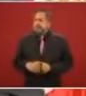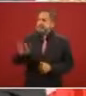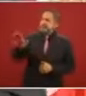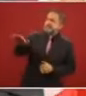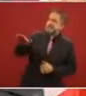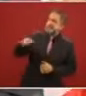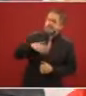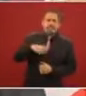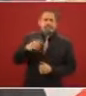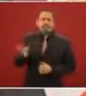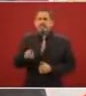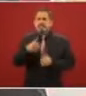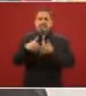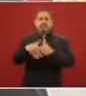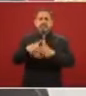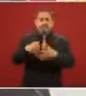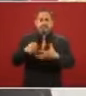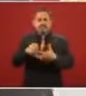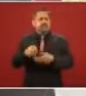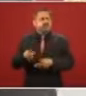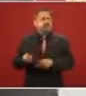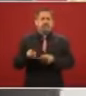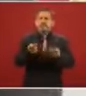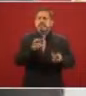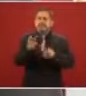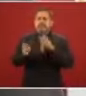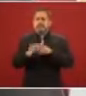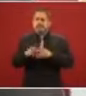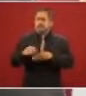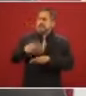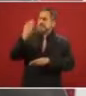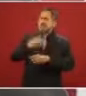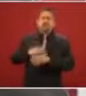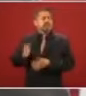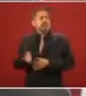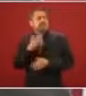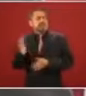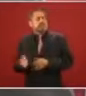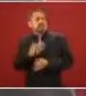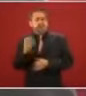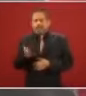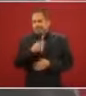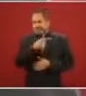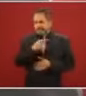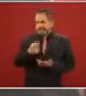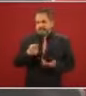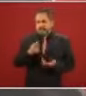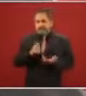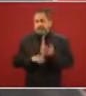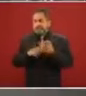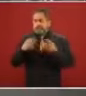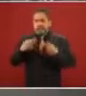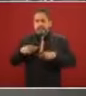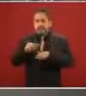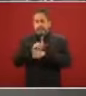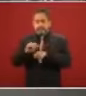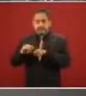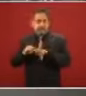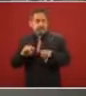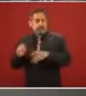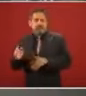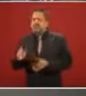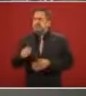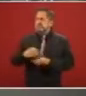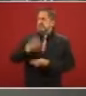manifestantes que, si bien no están voteando, pero están dejando que no se cobre, pues tomaron las casetas para que pasen los vehículos sin